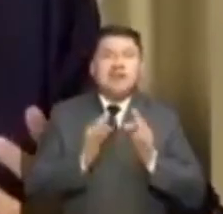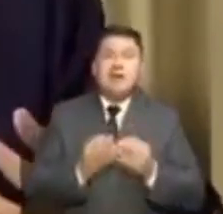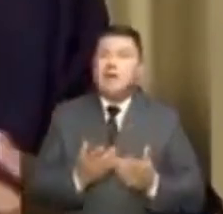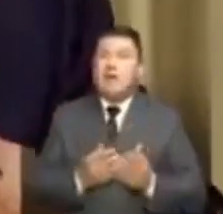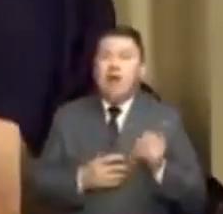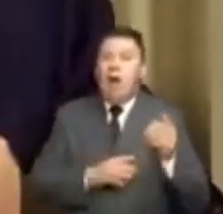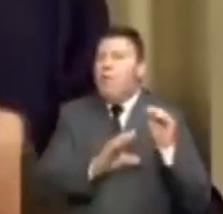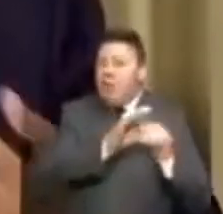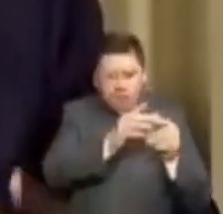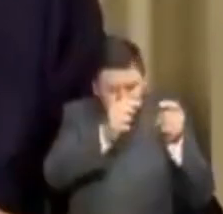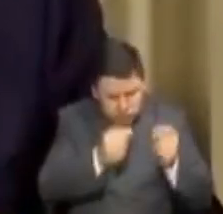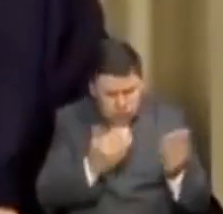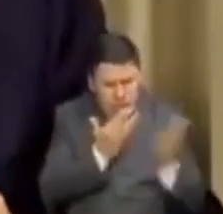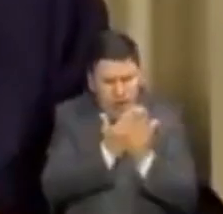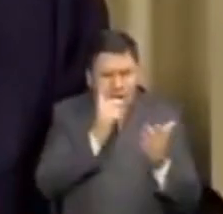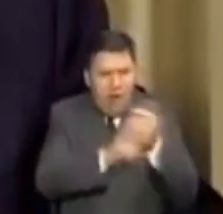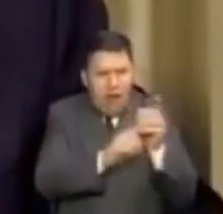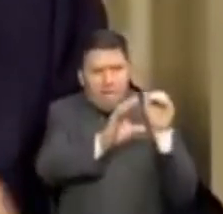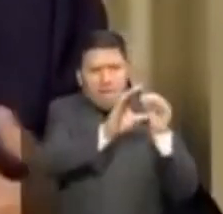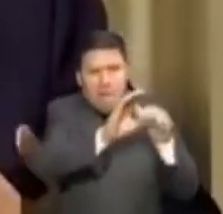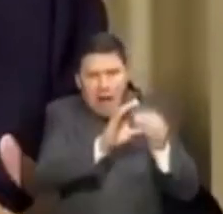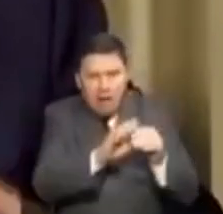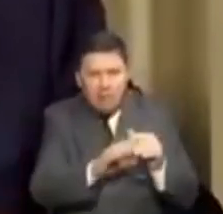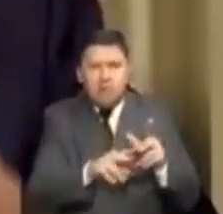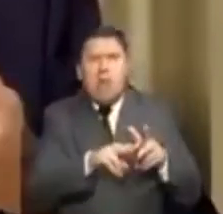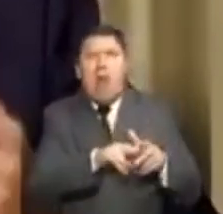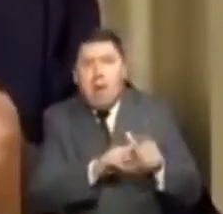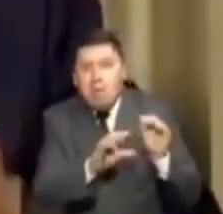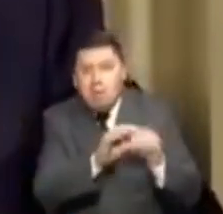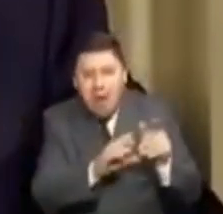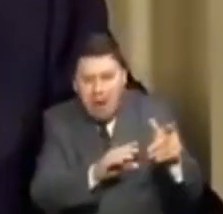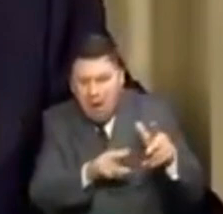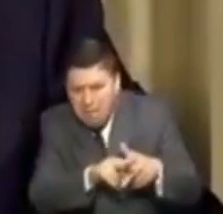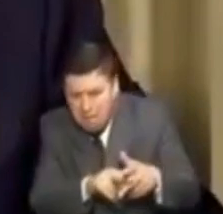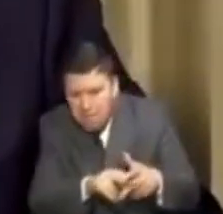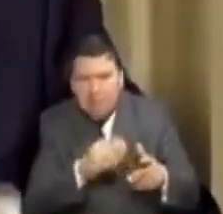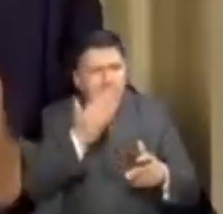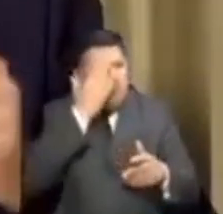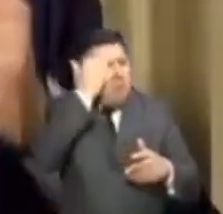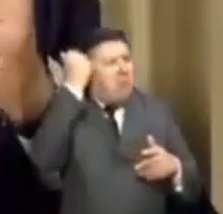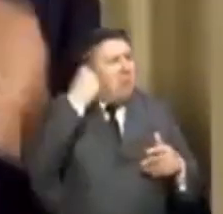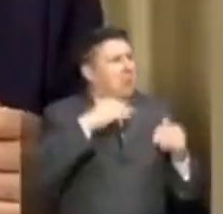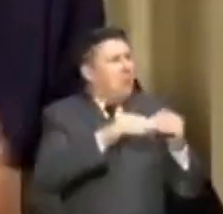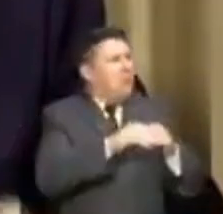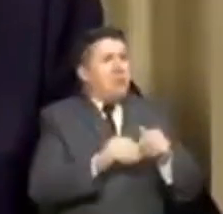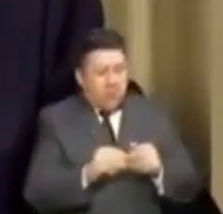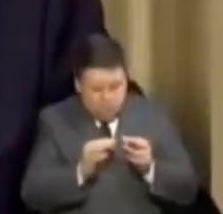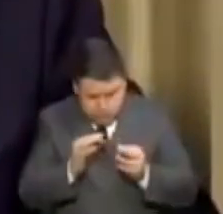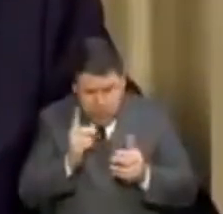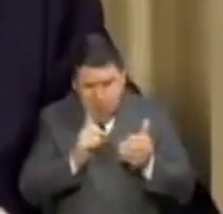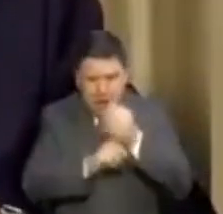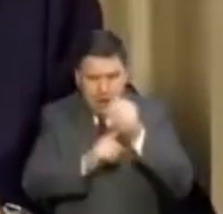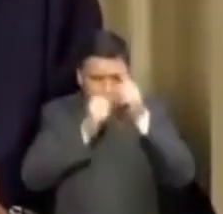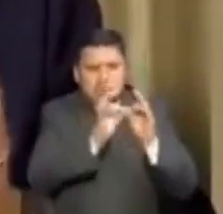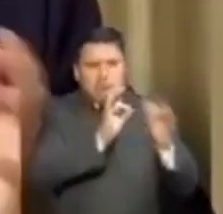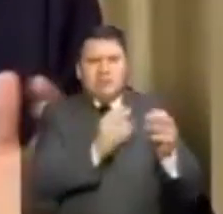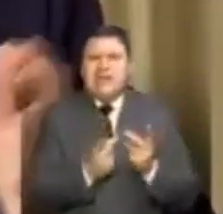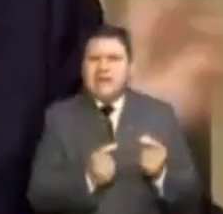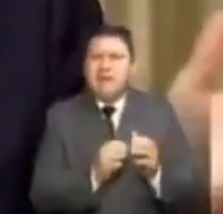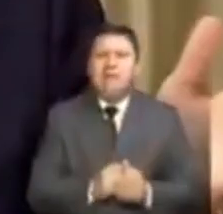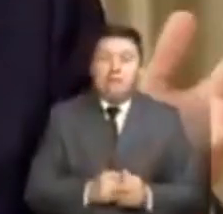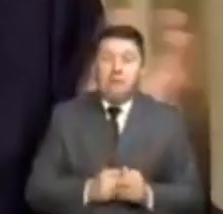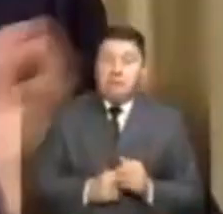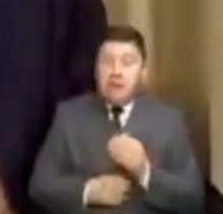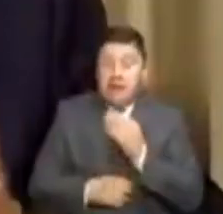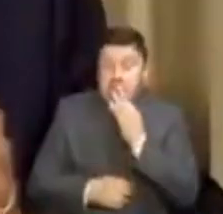que en la primera o en los primeros días de mayo se continuará entonces con la entrega al resto de familias que queden pendientes. Entonces